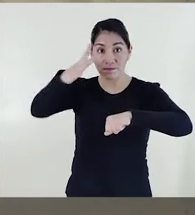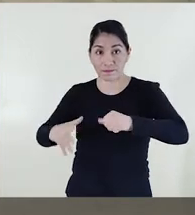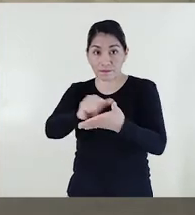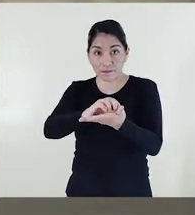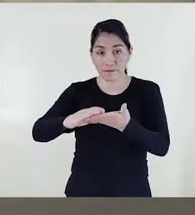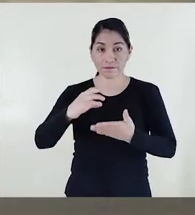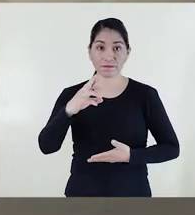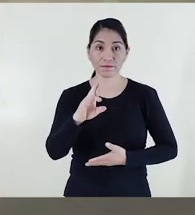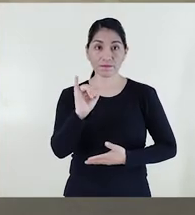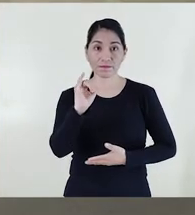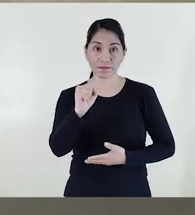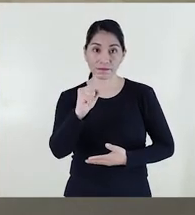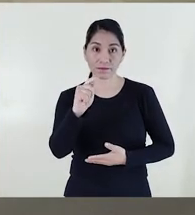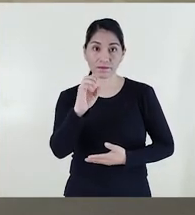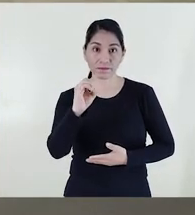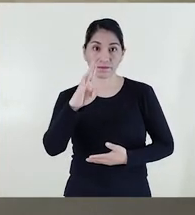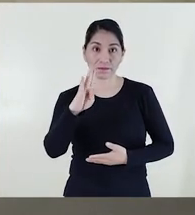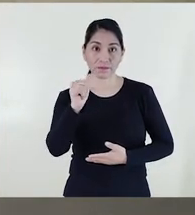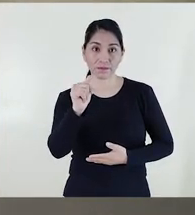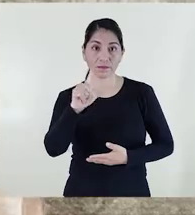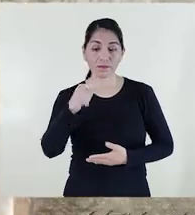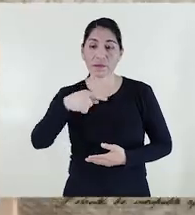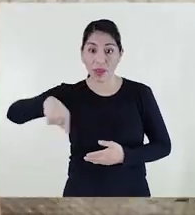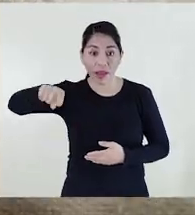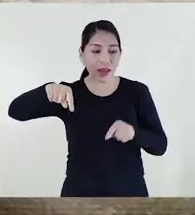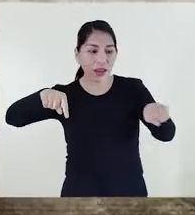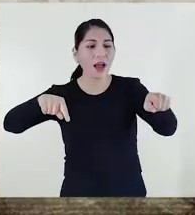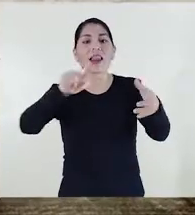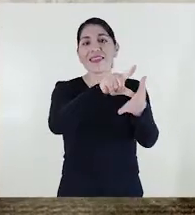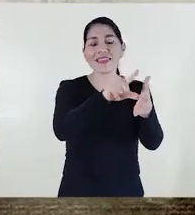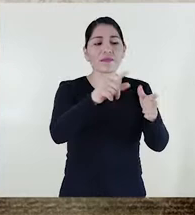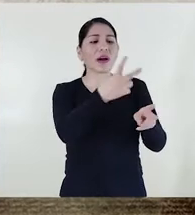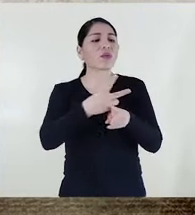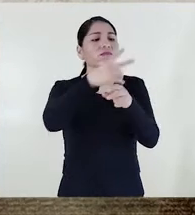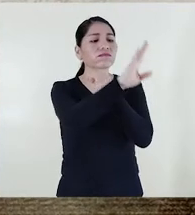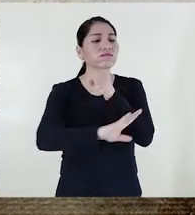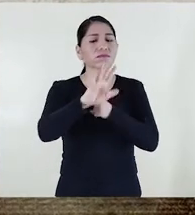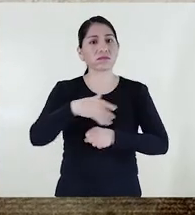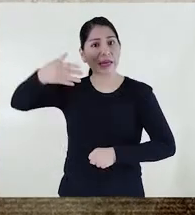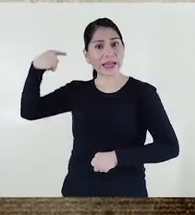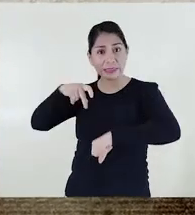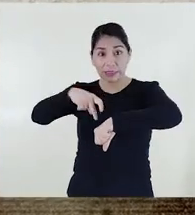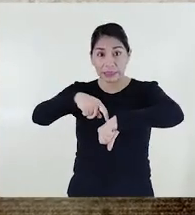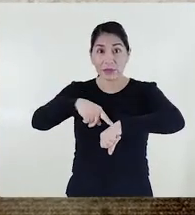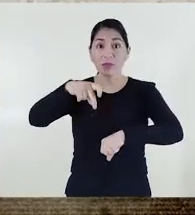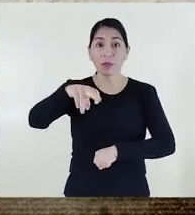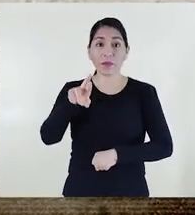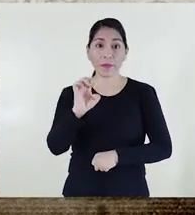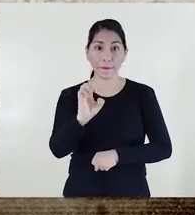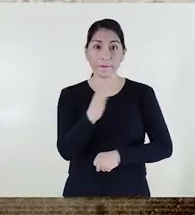Cerro San Cristóbal, el cerro tutelar de Lima. La espiritualidad del mundo prehispánico asumía que todas las